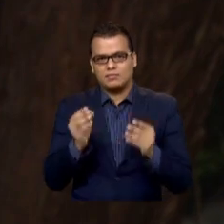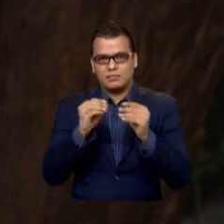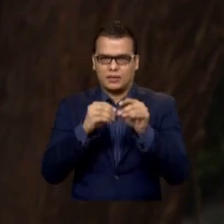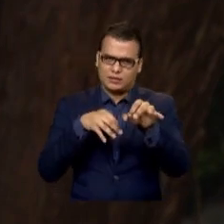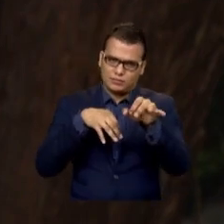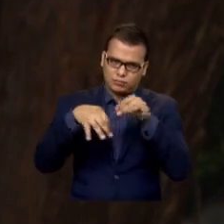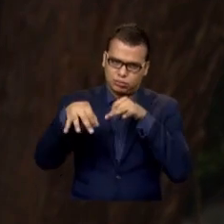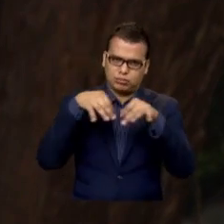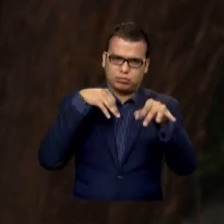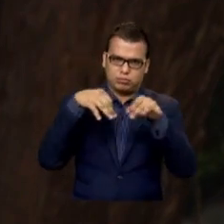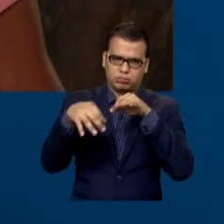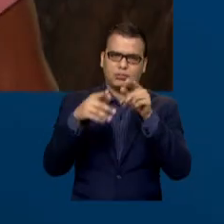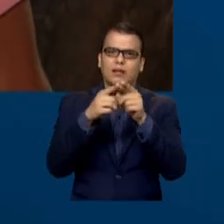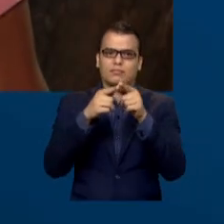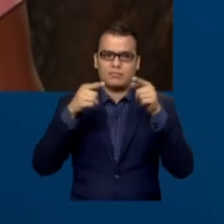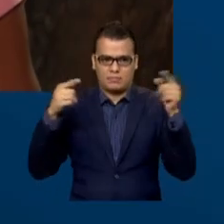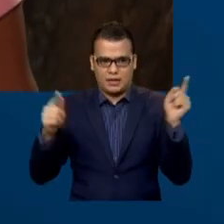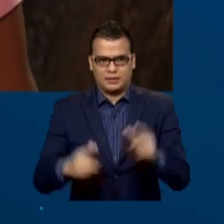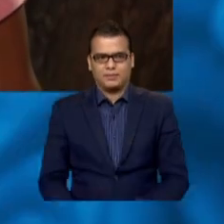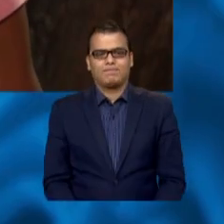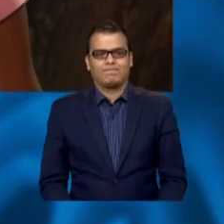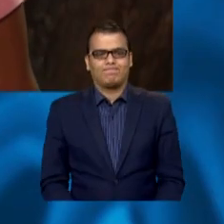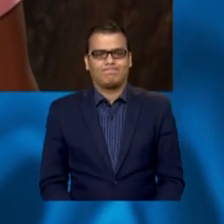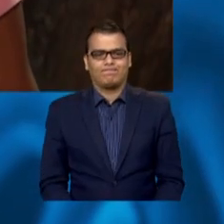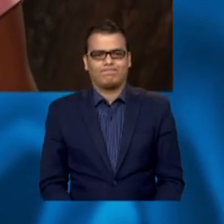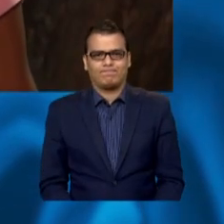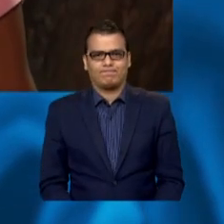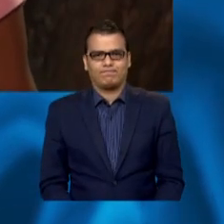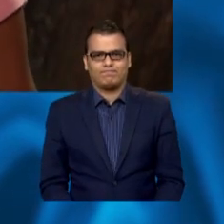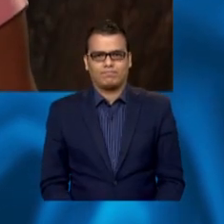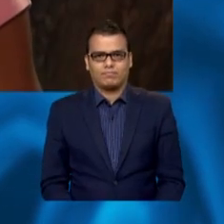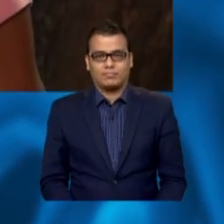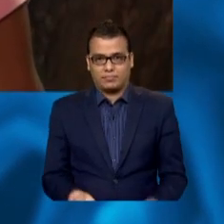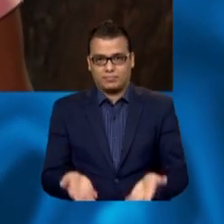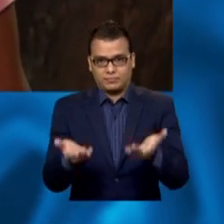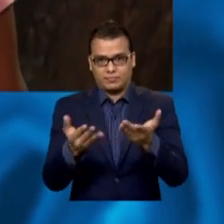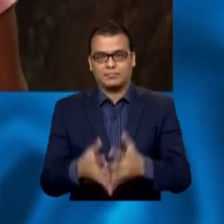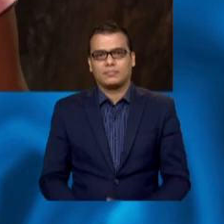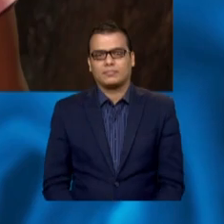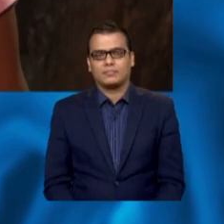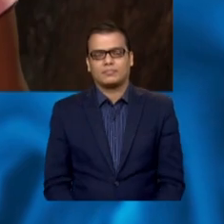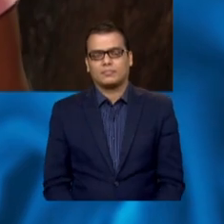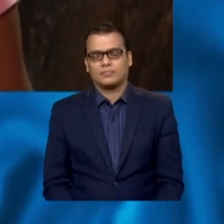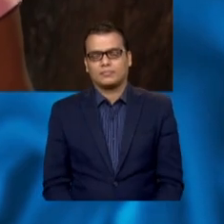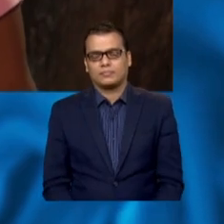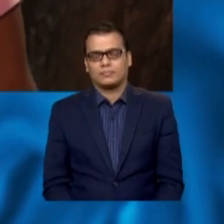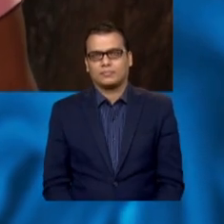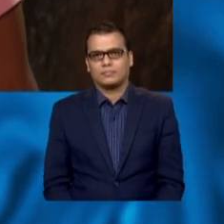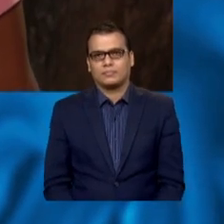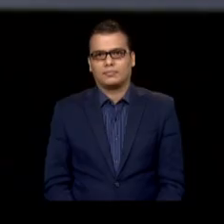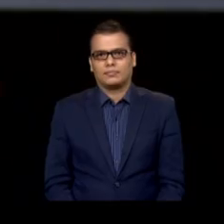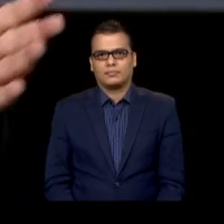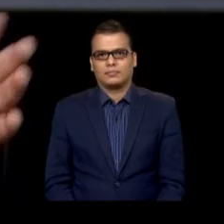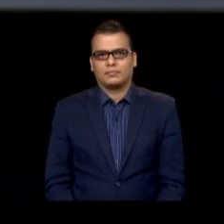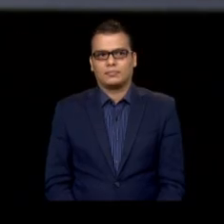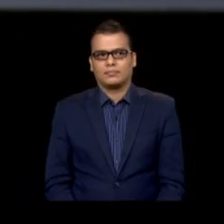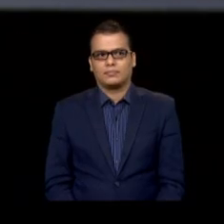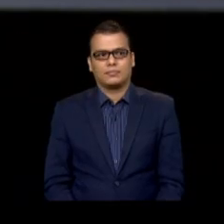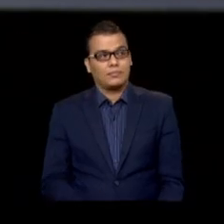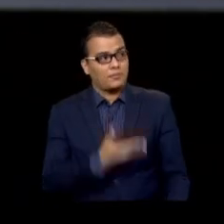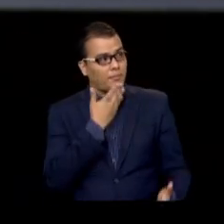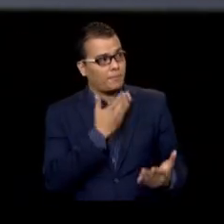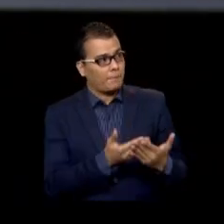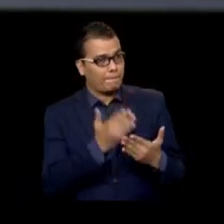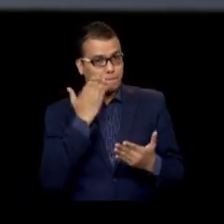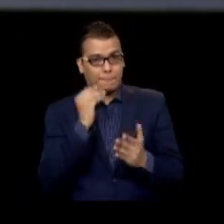emisión de Telepacífico Noticias más ampliación de este tema. Continúen ustedes con nuestro panel de invitados en estudio. Muy muchas gracias